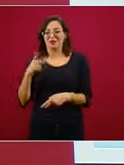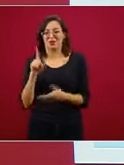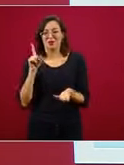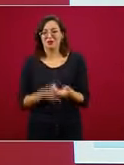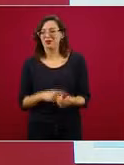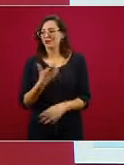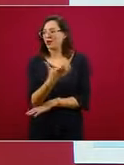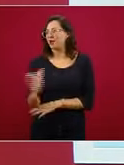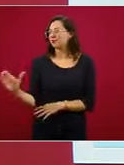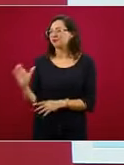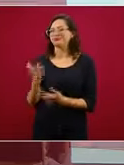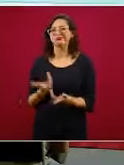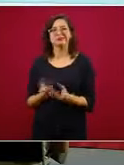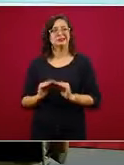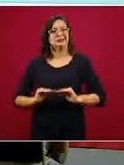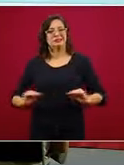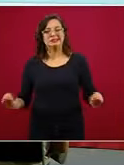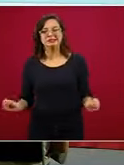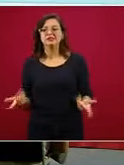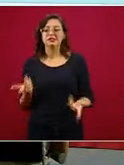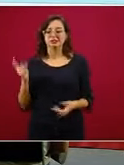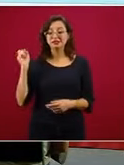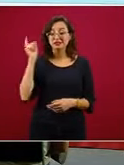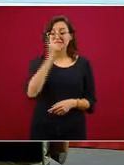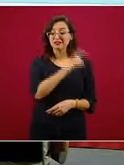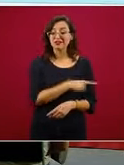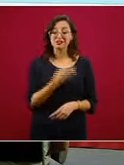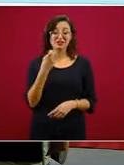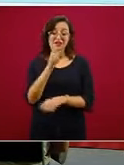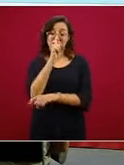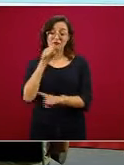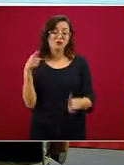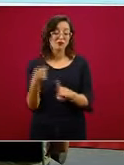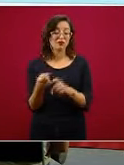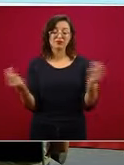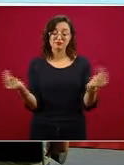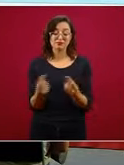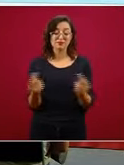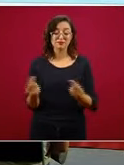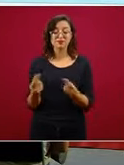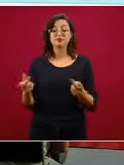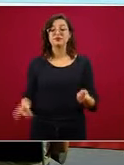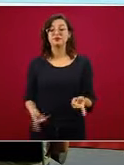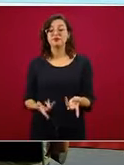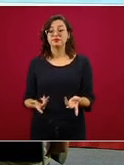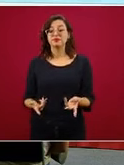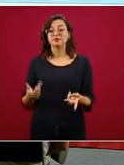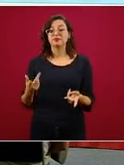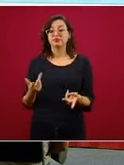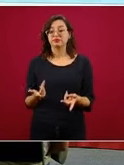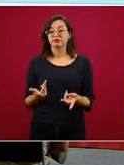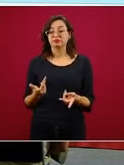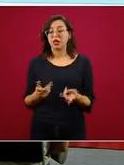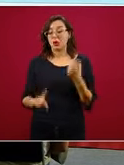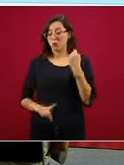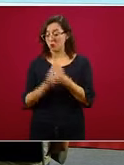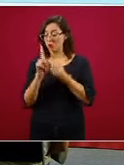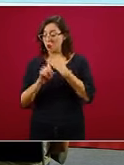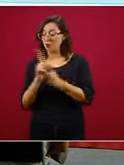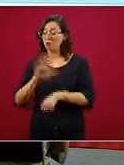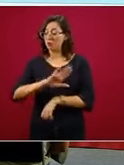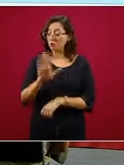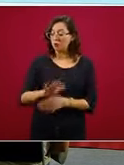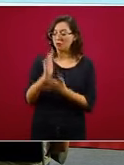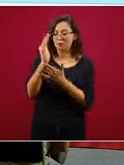comunidades rurales y por eso esta estrategia tiene ese enfoque. Si lo vemos de manera general, es disminuir el riesgo de complicaciones y